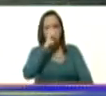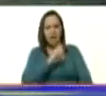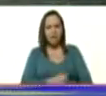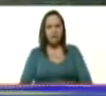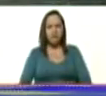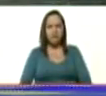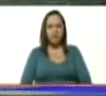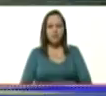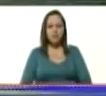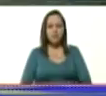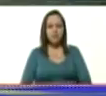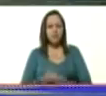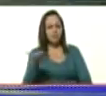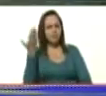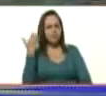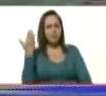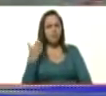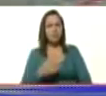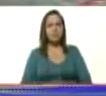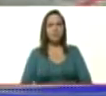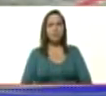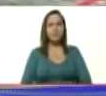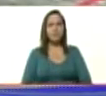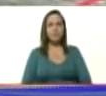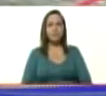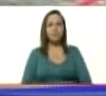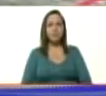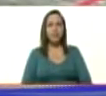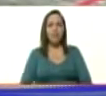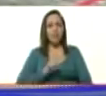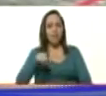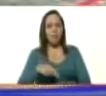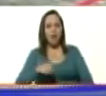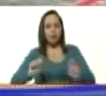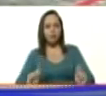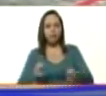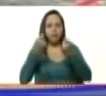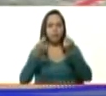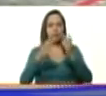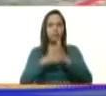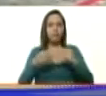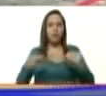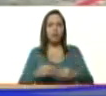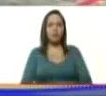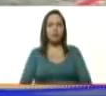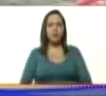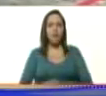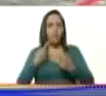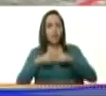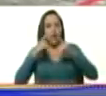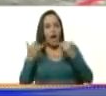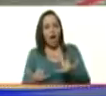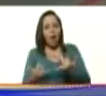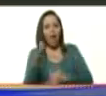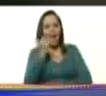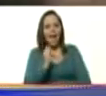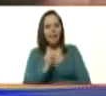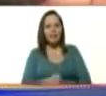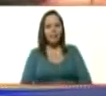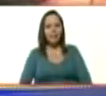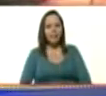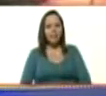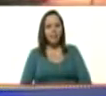Guarena. En tiempo récord repusimos todo. Pero es el ataque terrorista de la